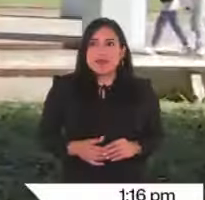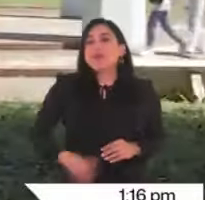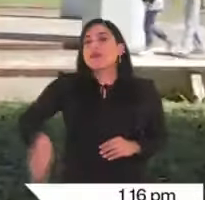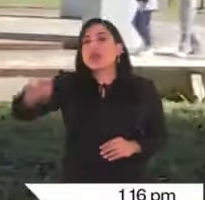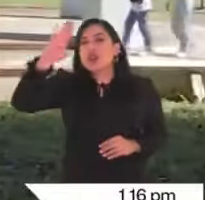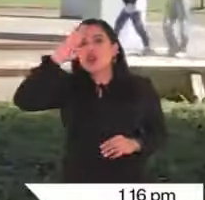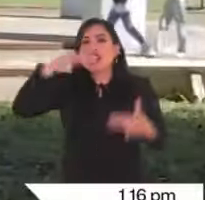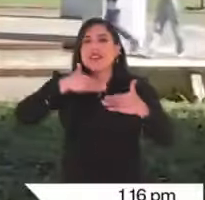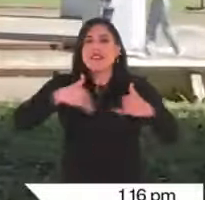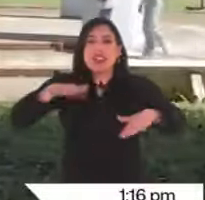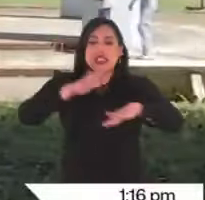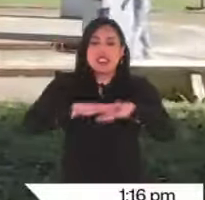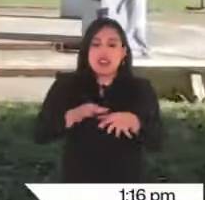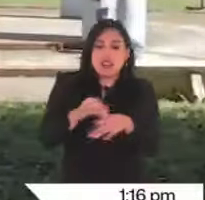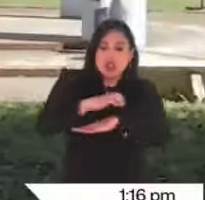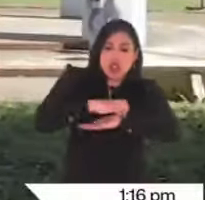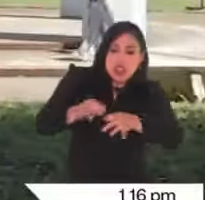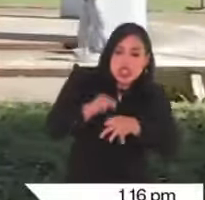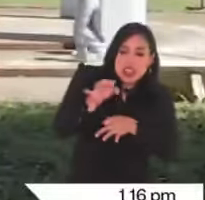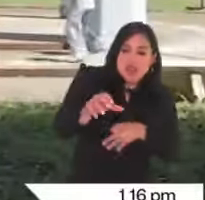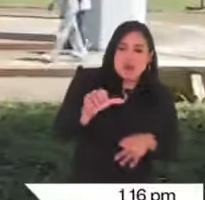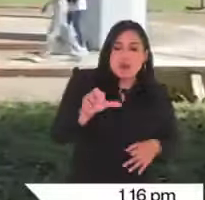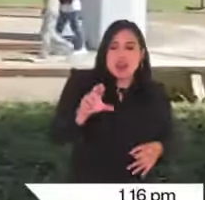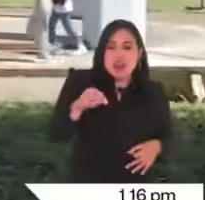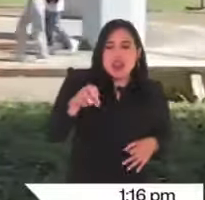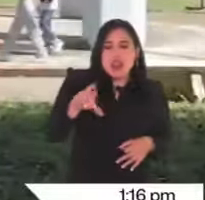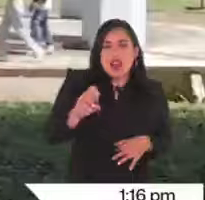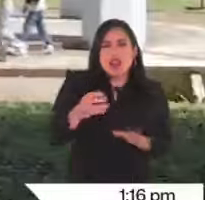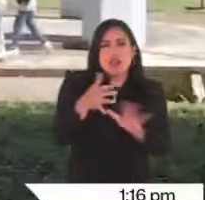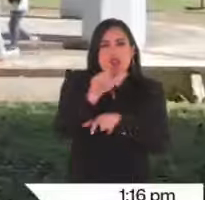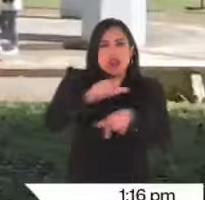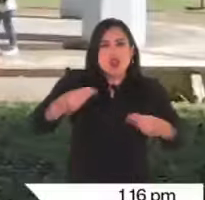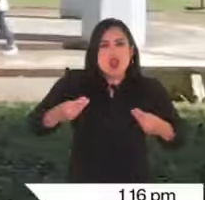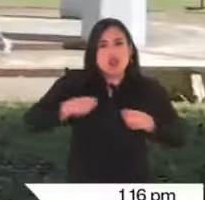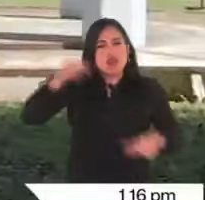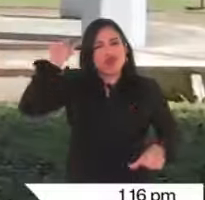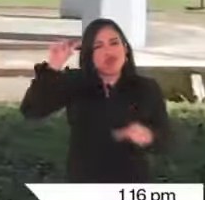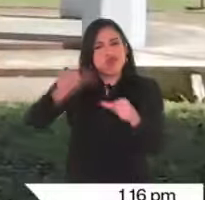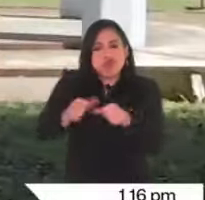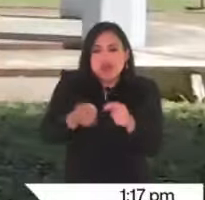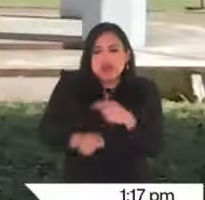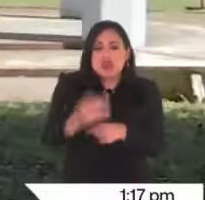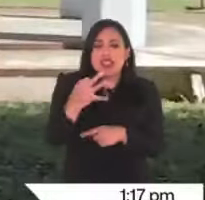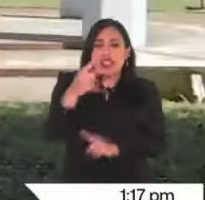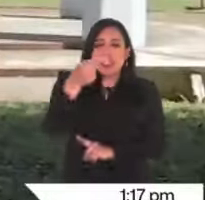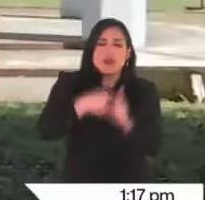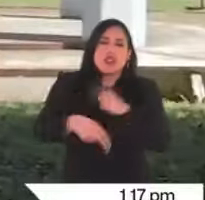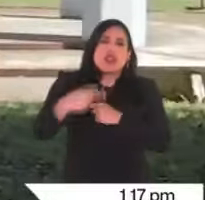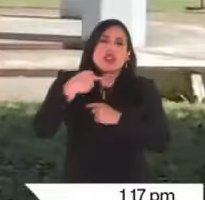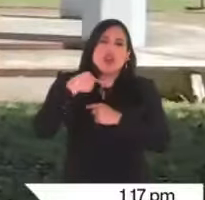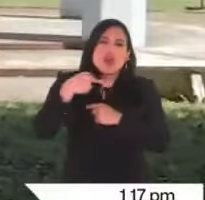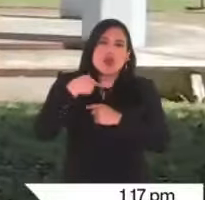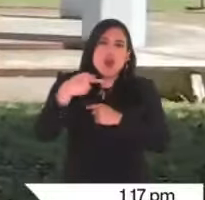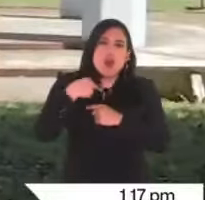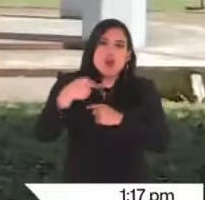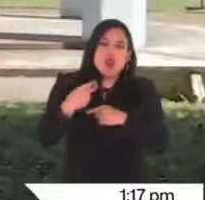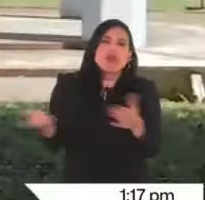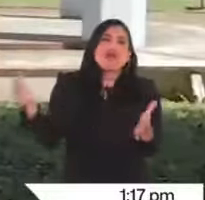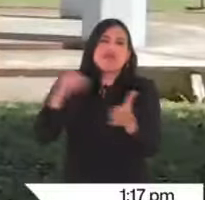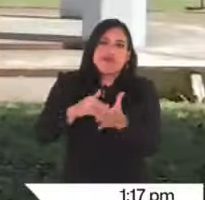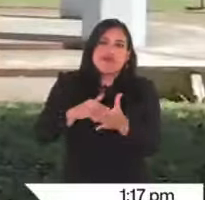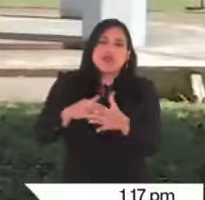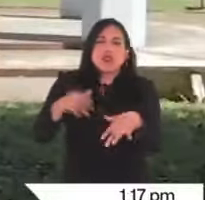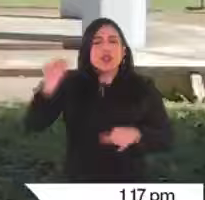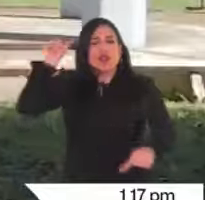Muy buena tarde. Armero vive en el corazón de cada uno de los sobrevivientes que para este 13 de noviembre regresan nuevamente a